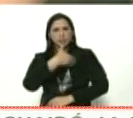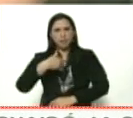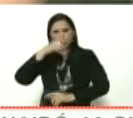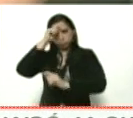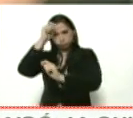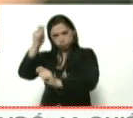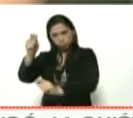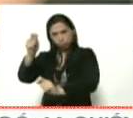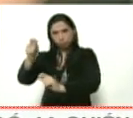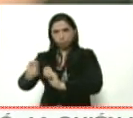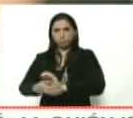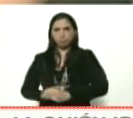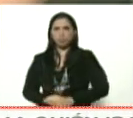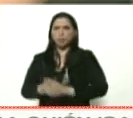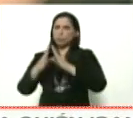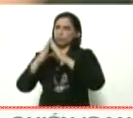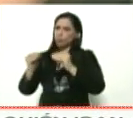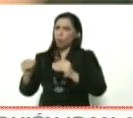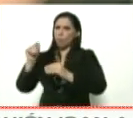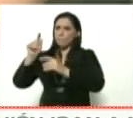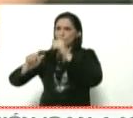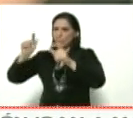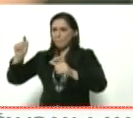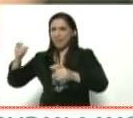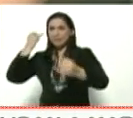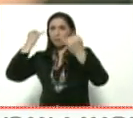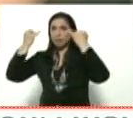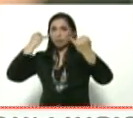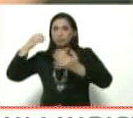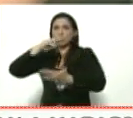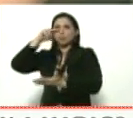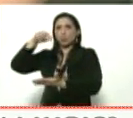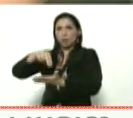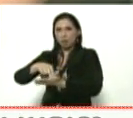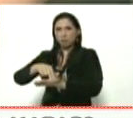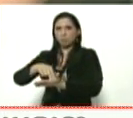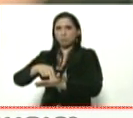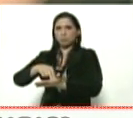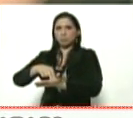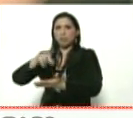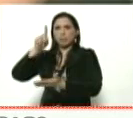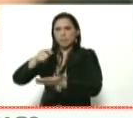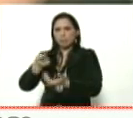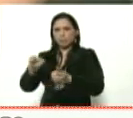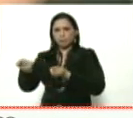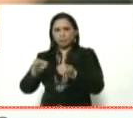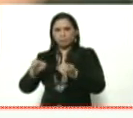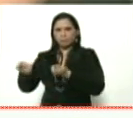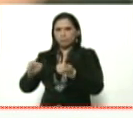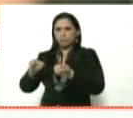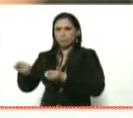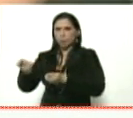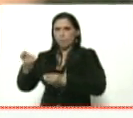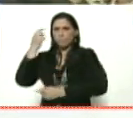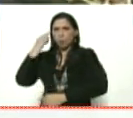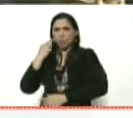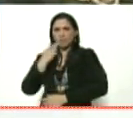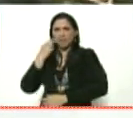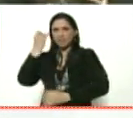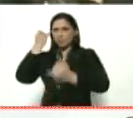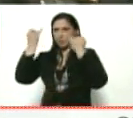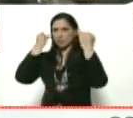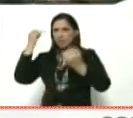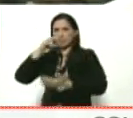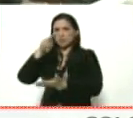reconocer a todos los factores de inteligencia nacional, al Servicio Bolivariano de